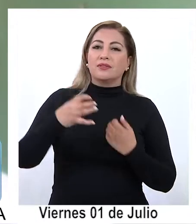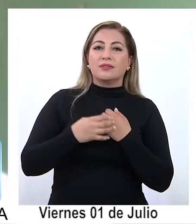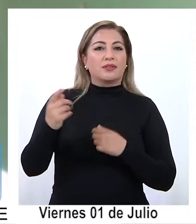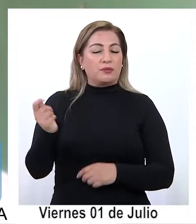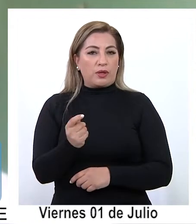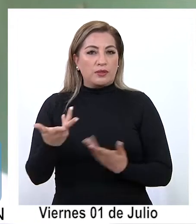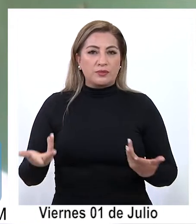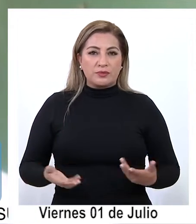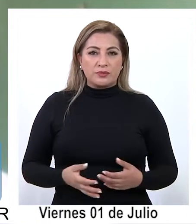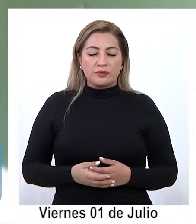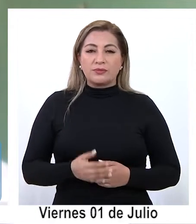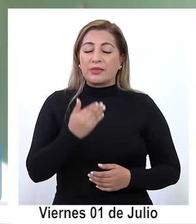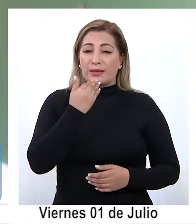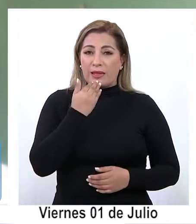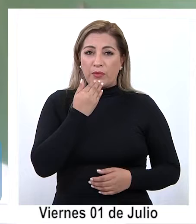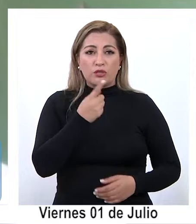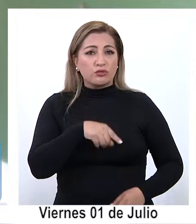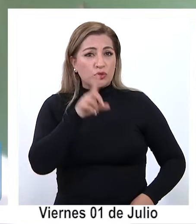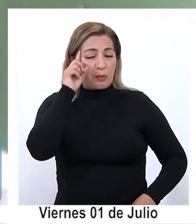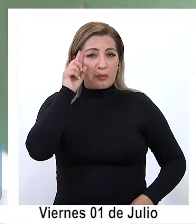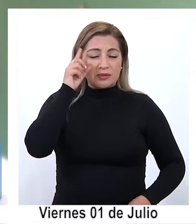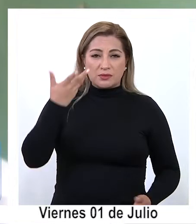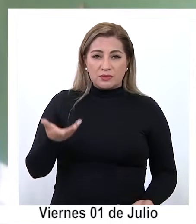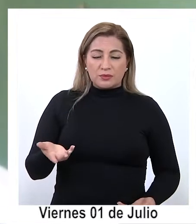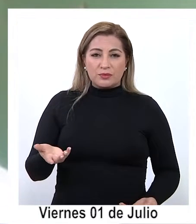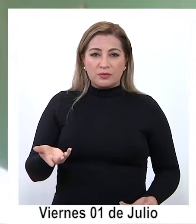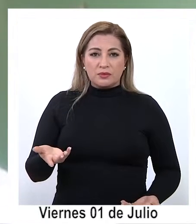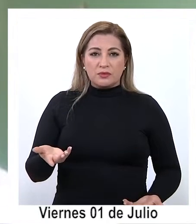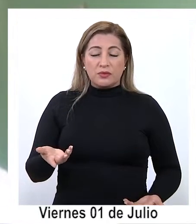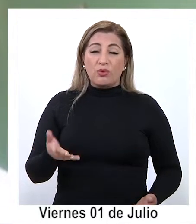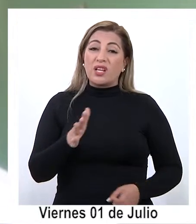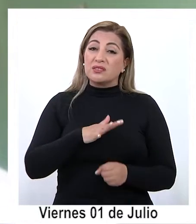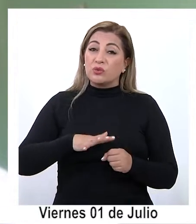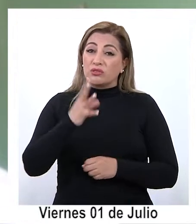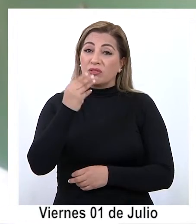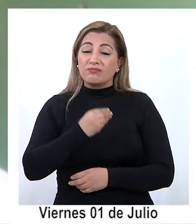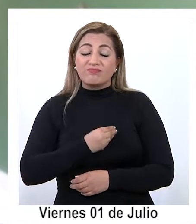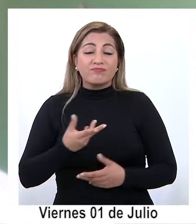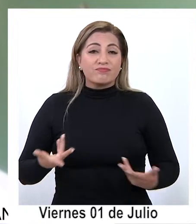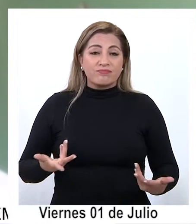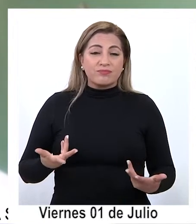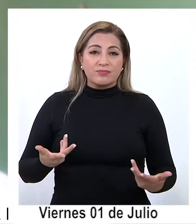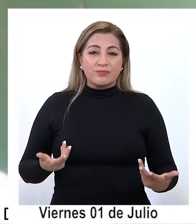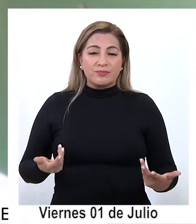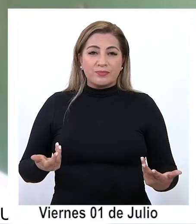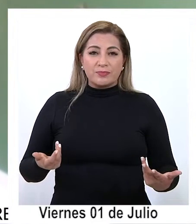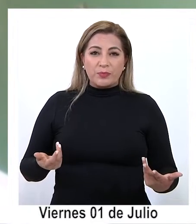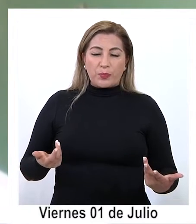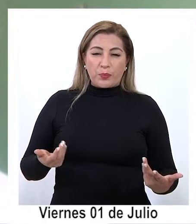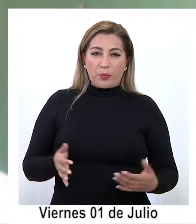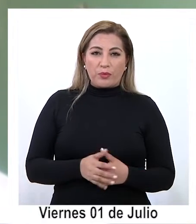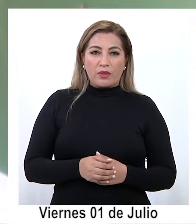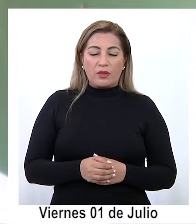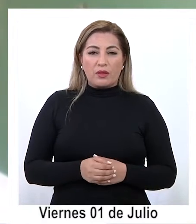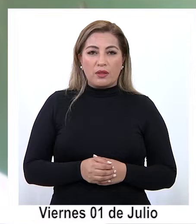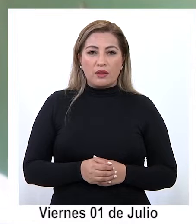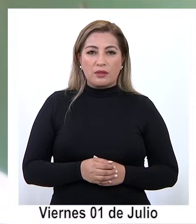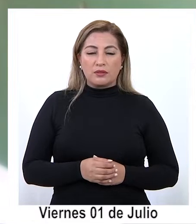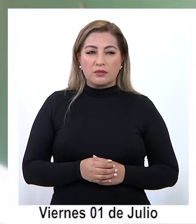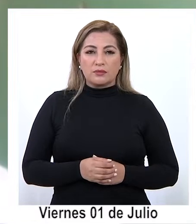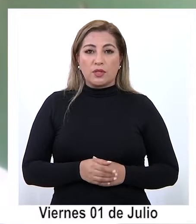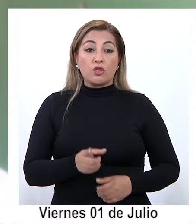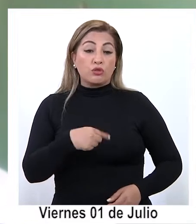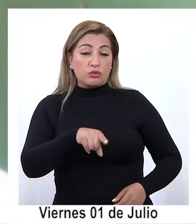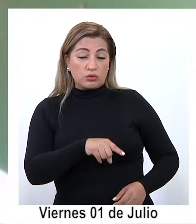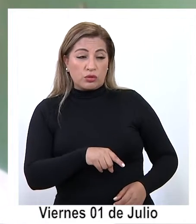y obviamente también creemos que es un hecho lamentable, producto de que digamos gran parte y